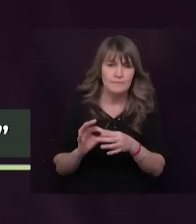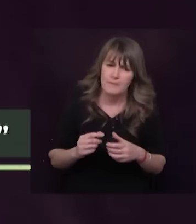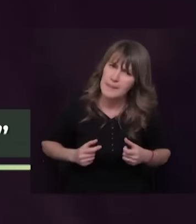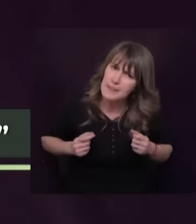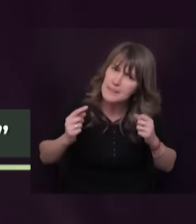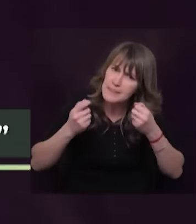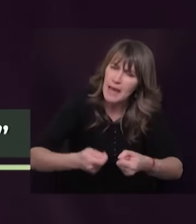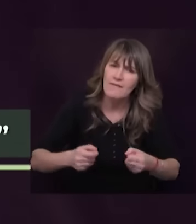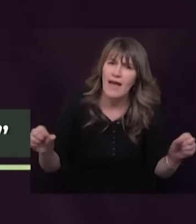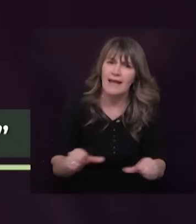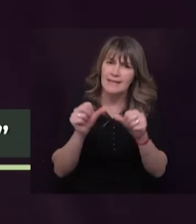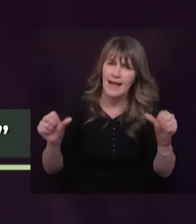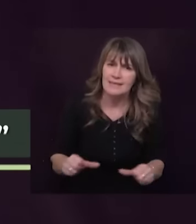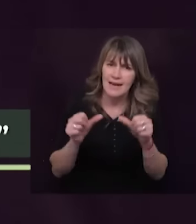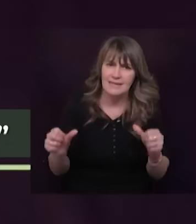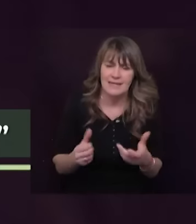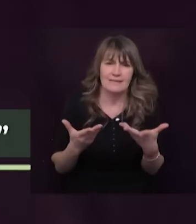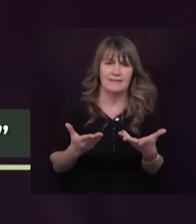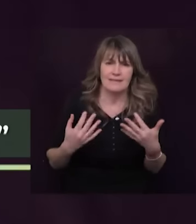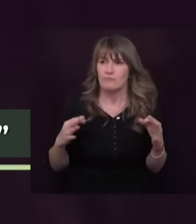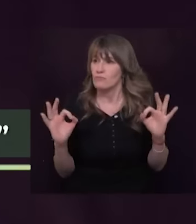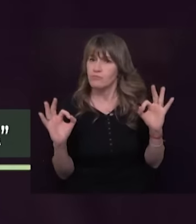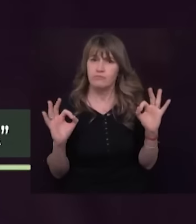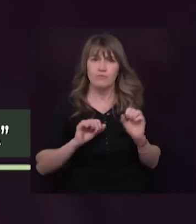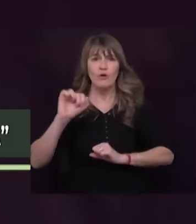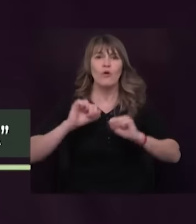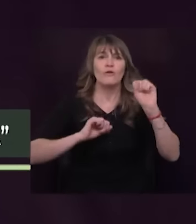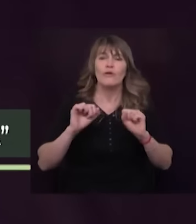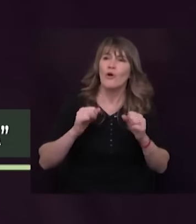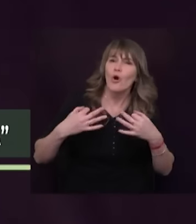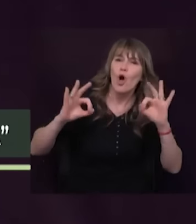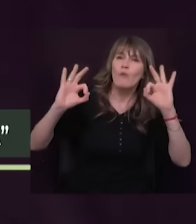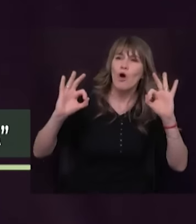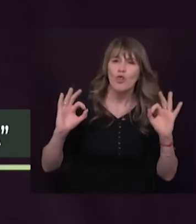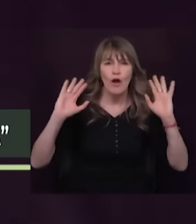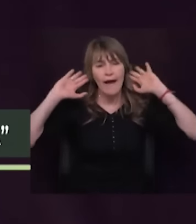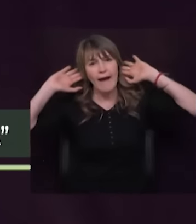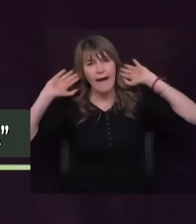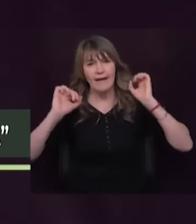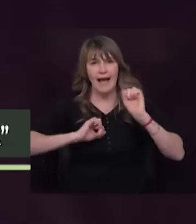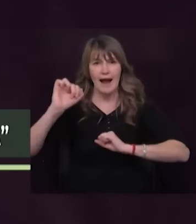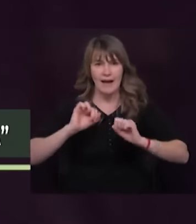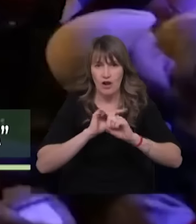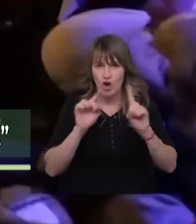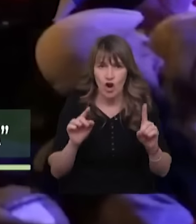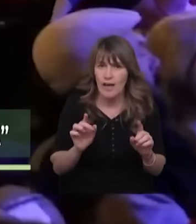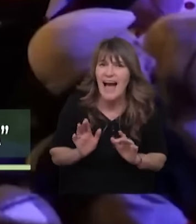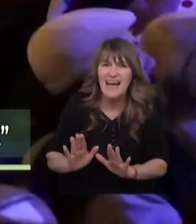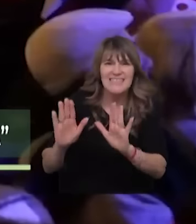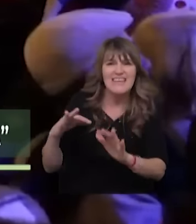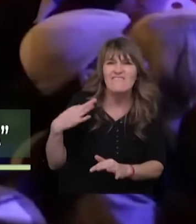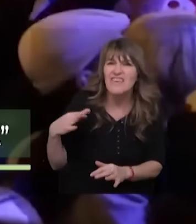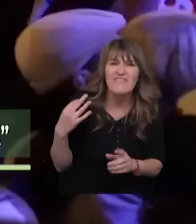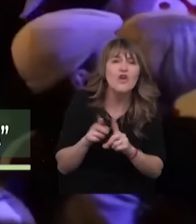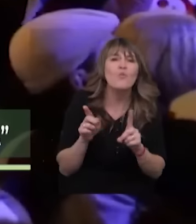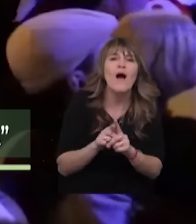parrilla no están para acomodarse en Carrasco y vivir panza arriba están para vivir como vive la mayoría